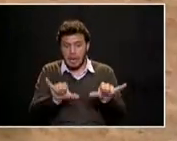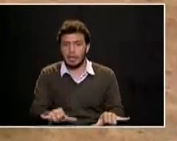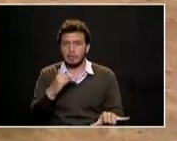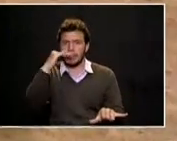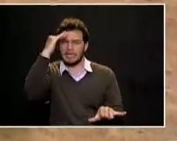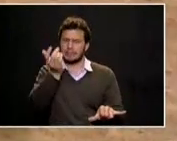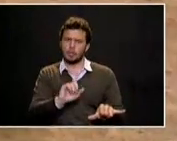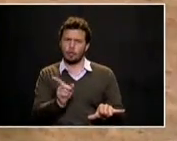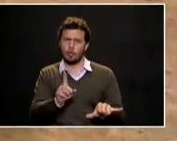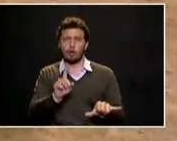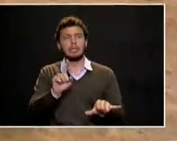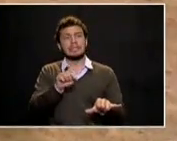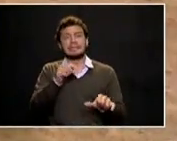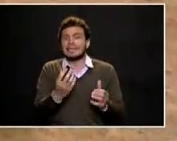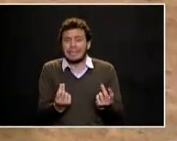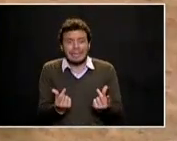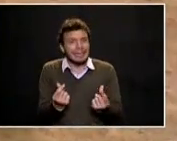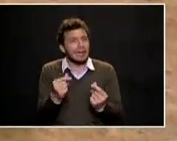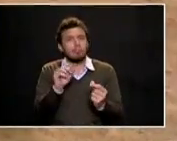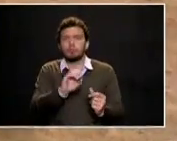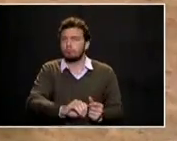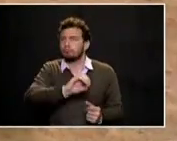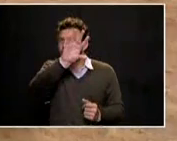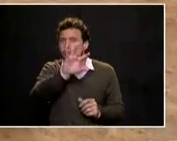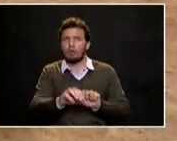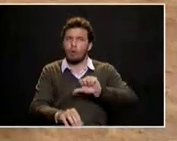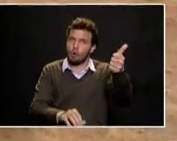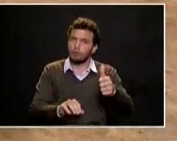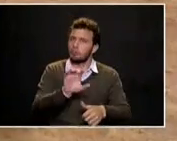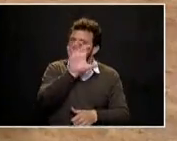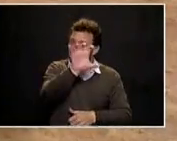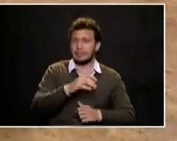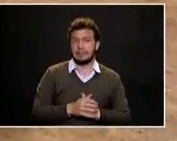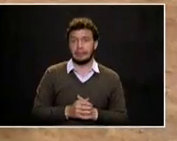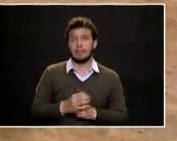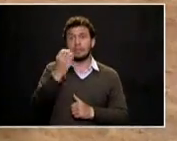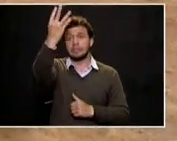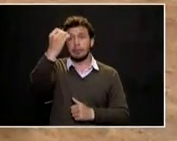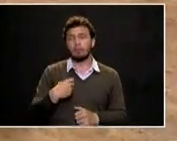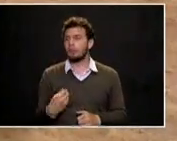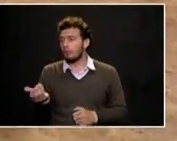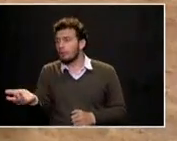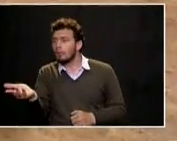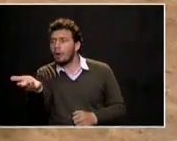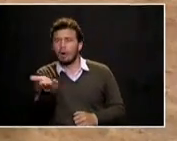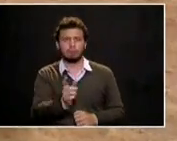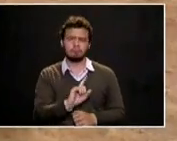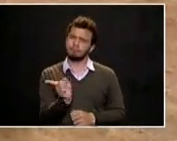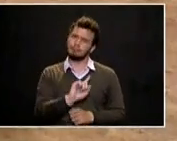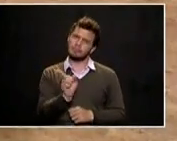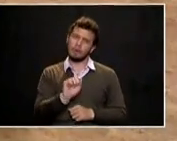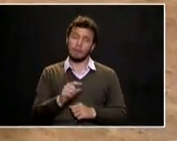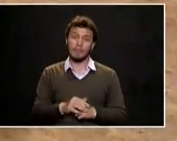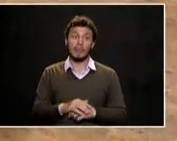pidiendo plata en una crisis humanitaria gigante que tenemos, pero también reconocer cuáles se van a quedar en Medellín,